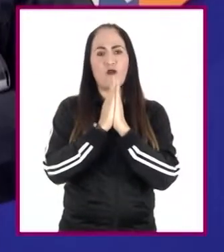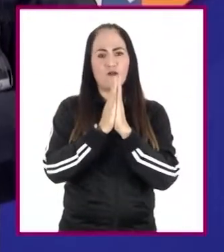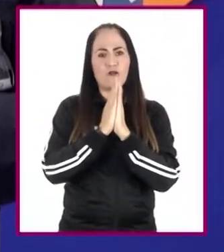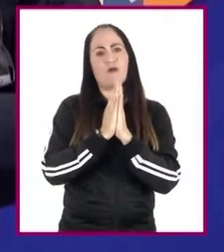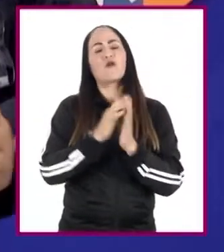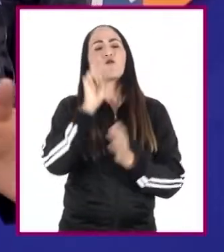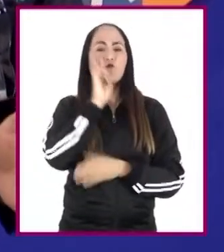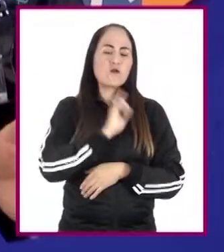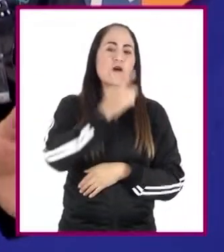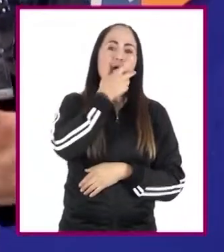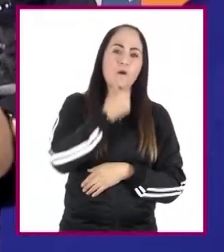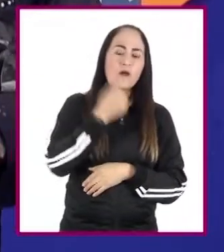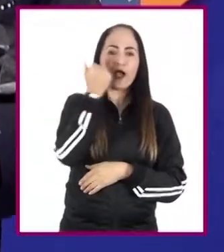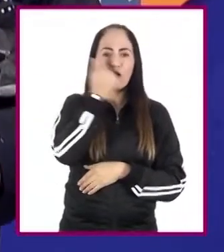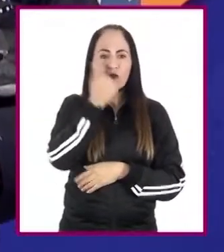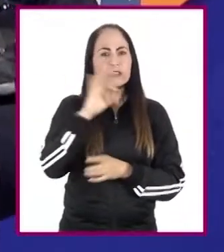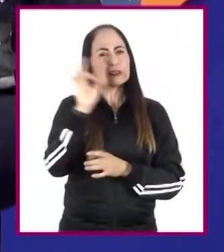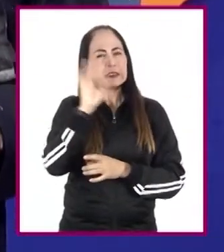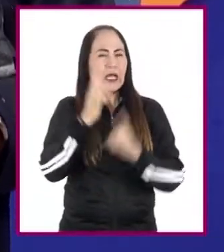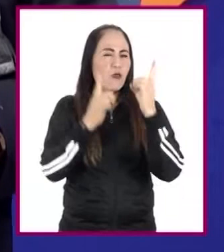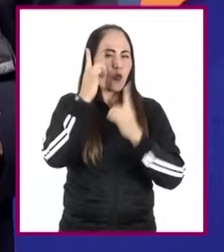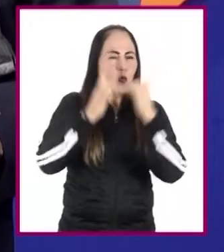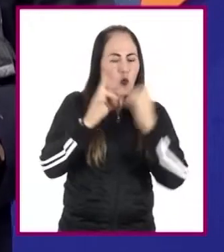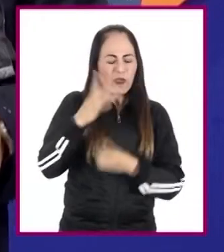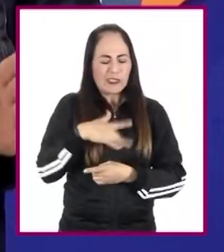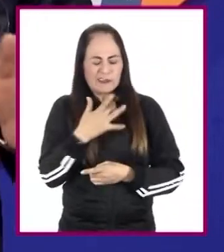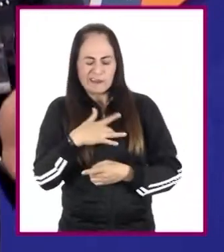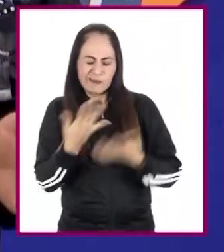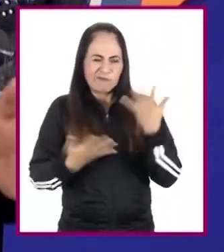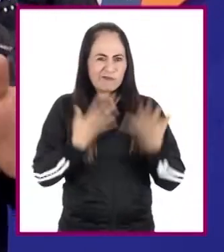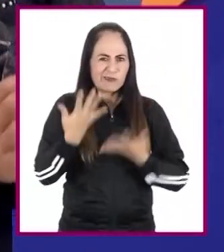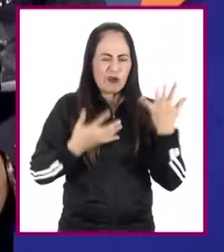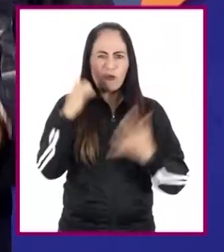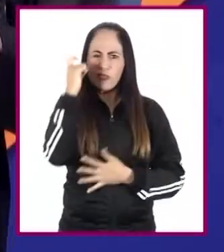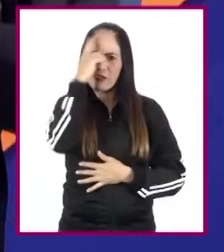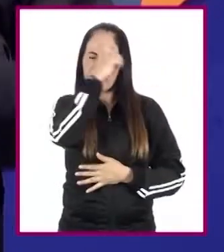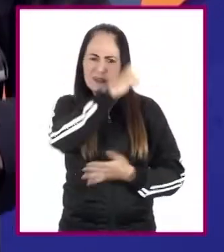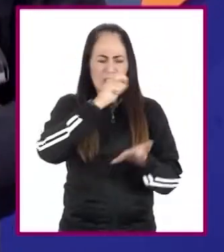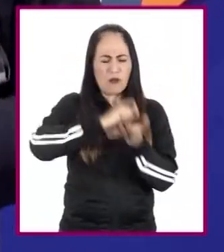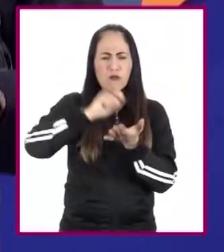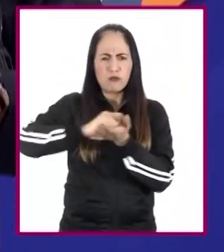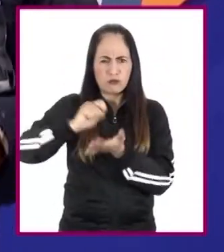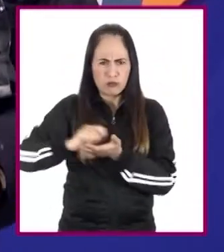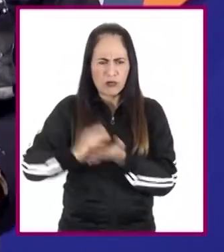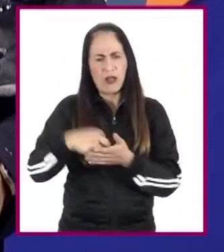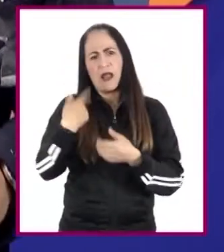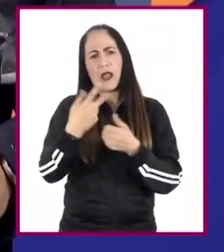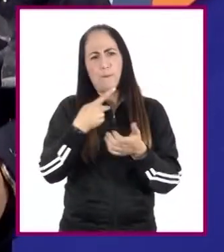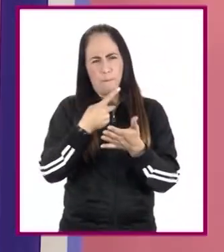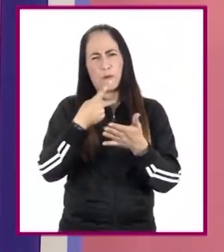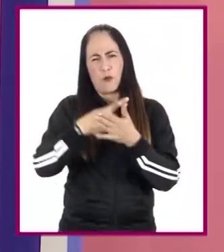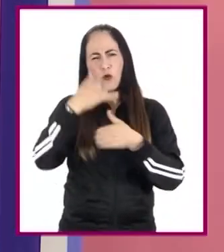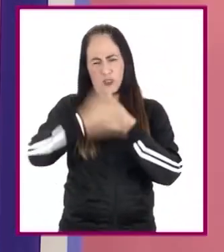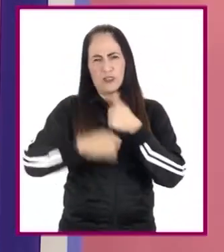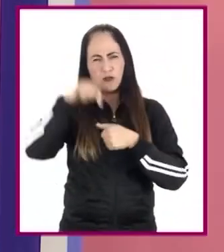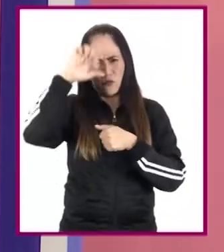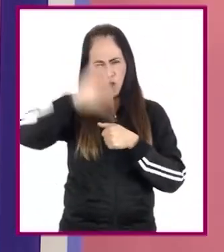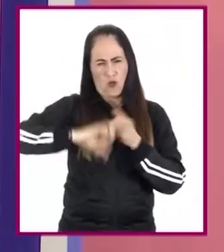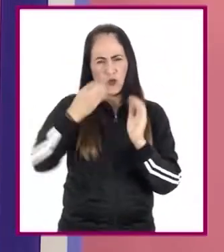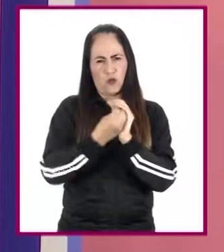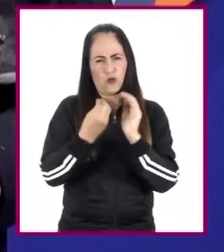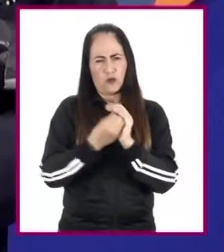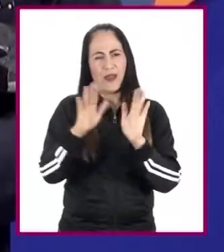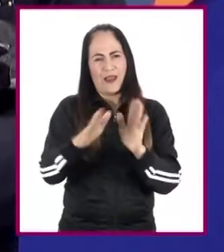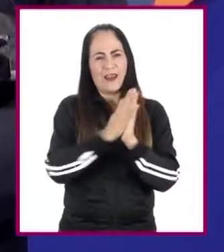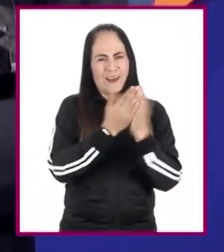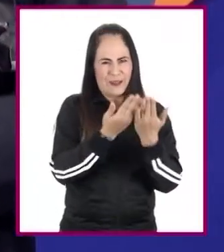alumnos y alumnas, las dudas, inquietudes o dificultades que surjan al realizar el proyecto de esta sesión en su bitácora científica